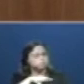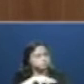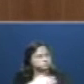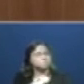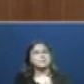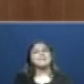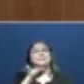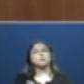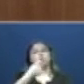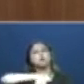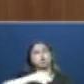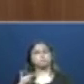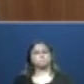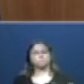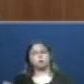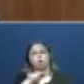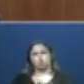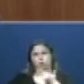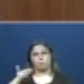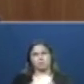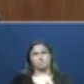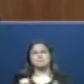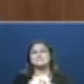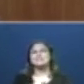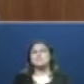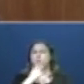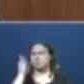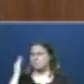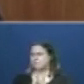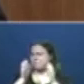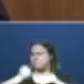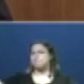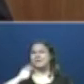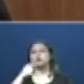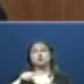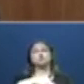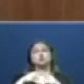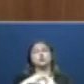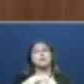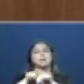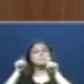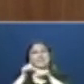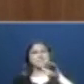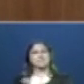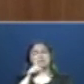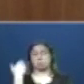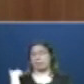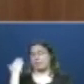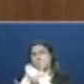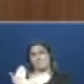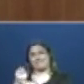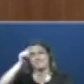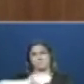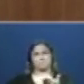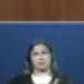la colaboración de todos sus agentes algo que se concretó En el pacto institucional social y empresarial de desarrollo turístico firmado hace unos meses